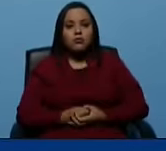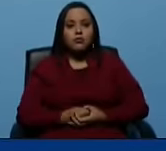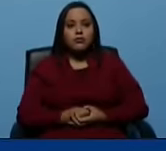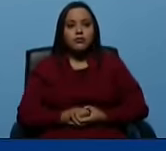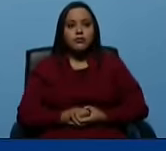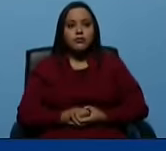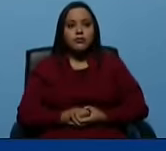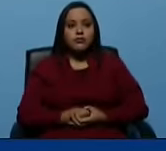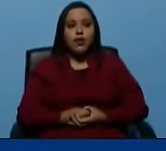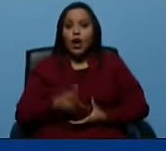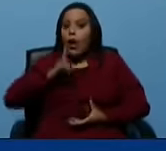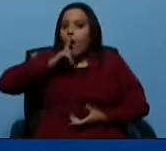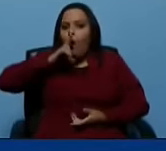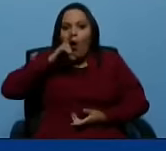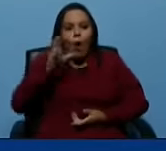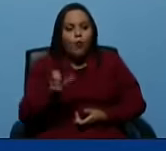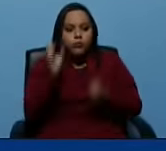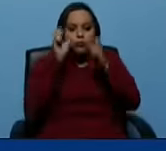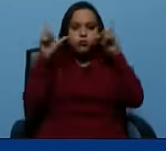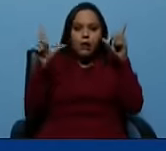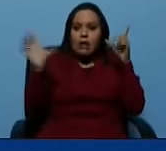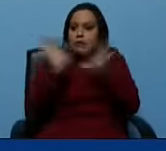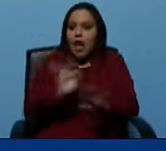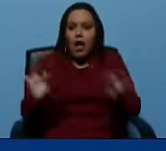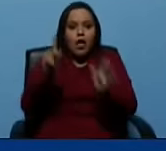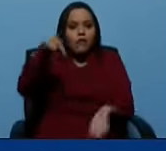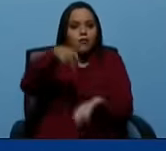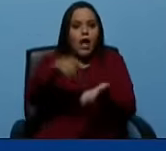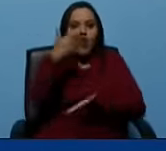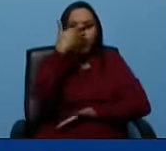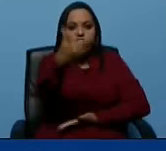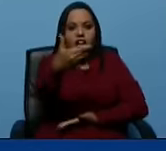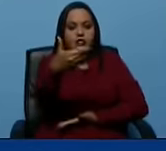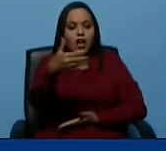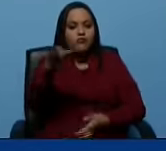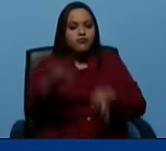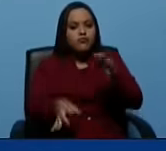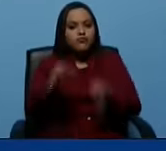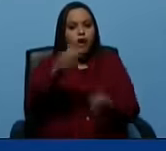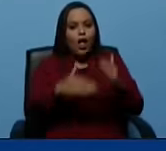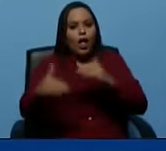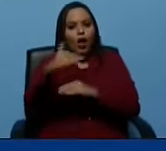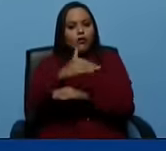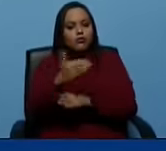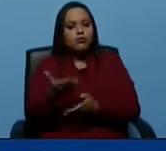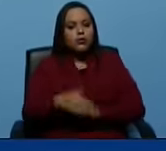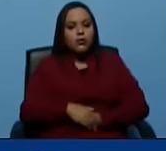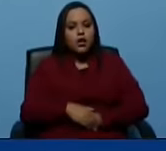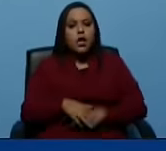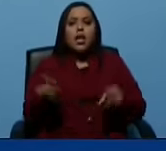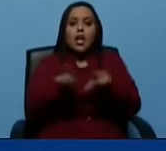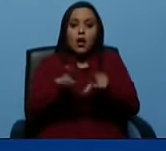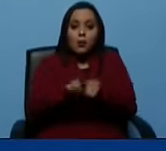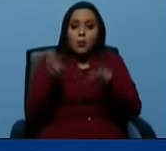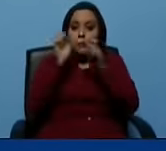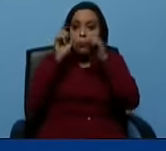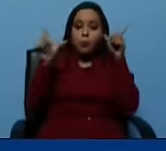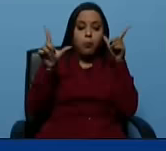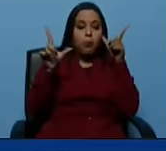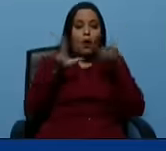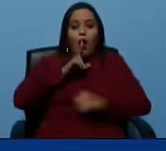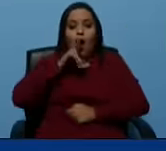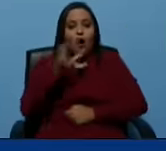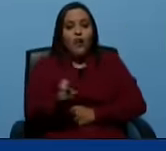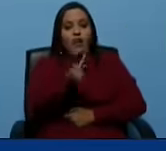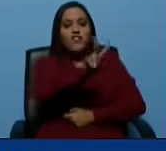Es escandaloso su ausencia ante el máximo tribunal del país, como fue escandaloso su ausencia el